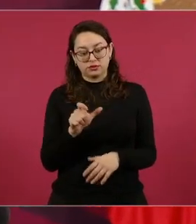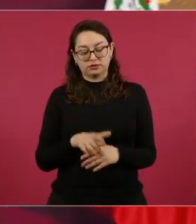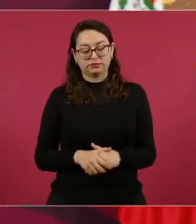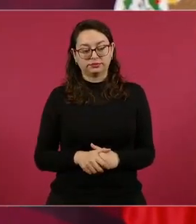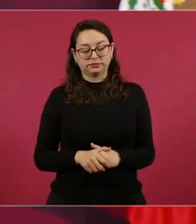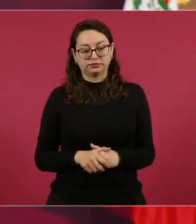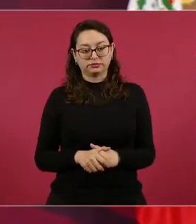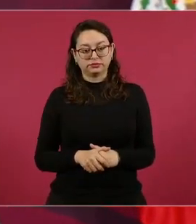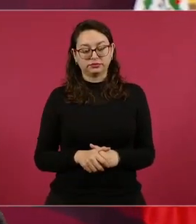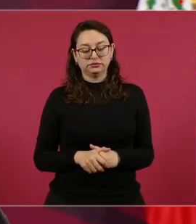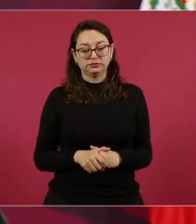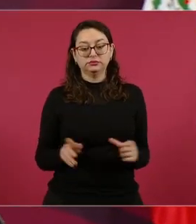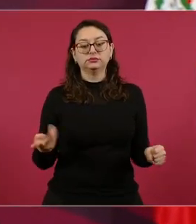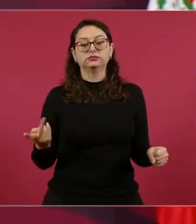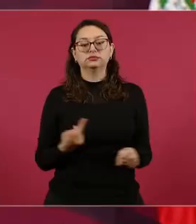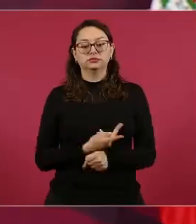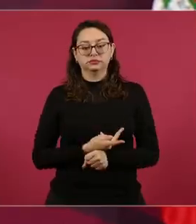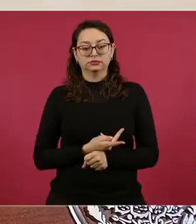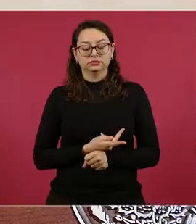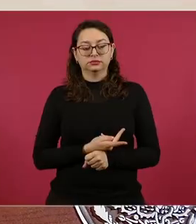señor